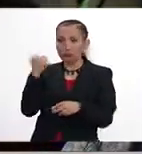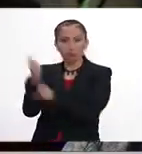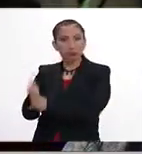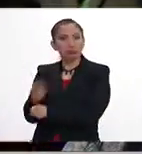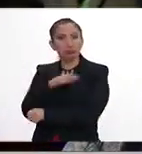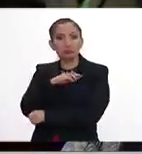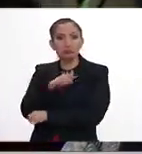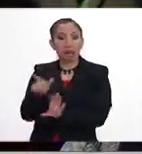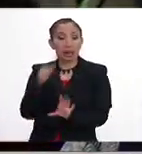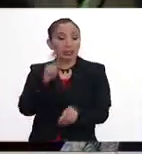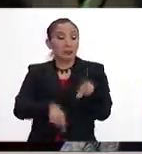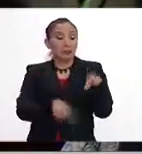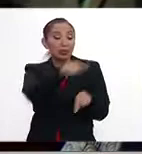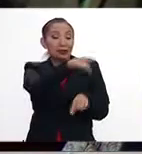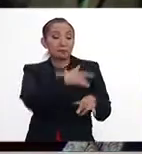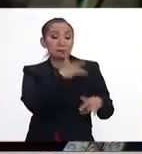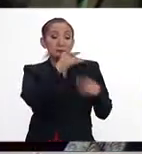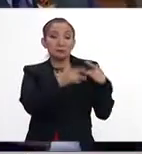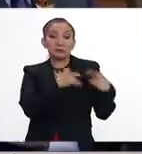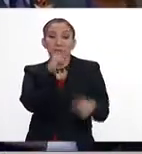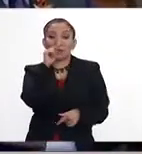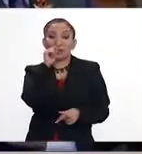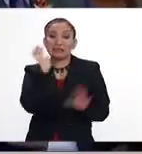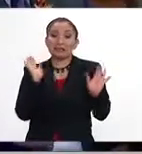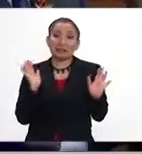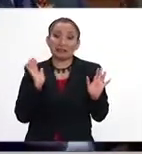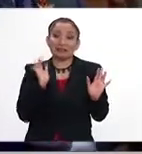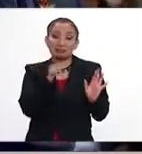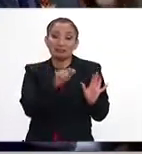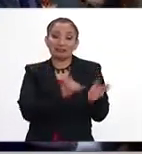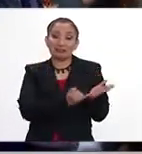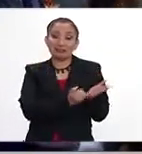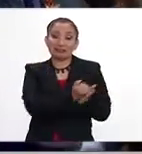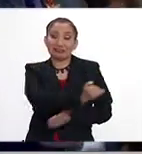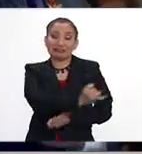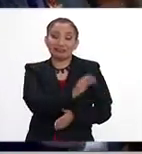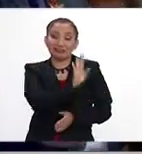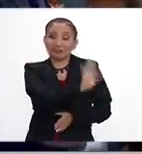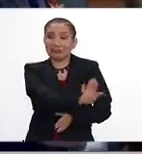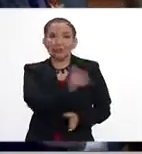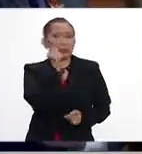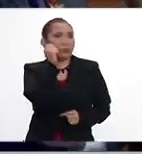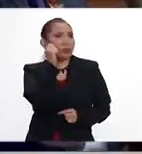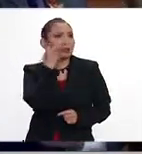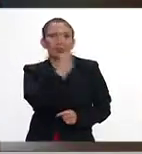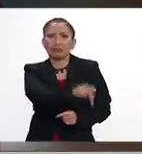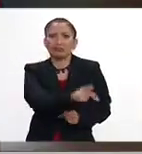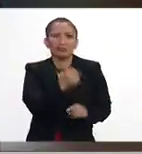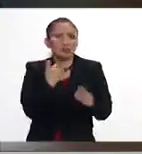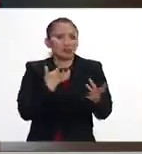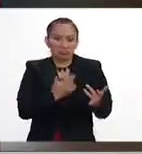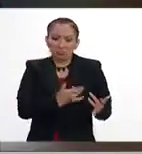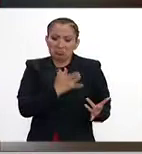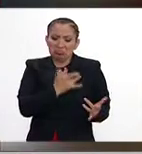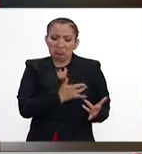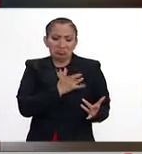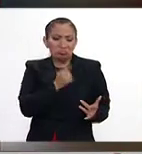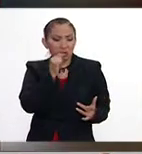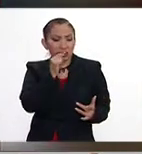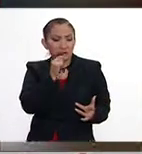Claro. absolutamente de estos cuerpos policiales que pueden, por su motivo que ellos consideren puede